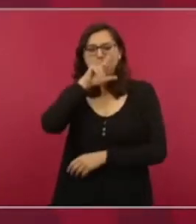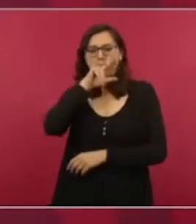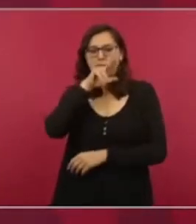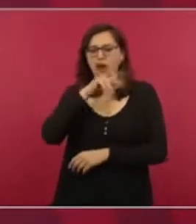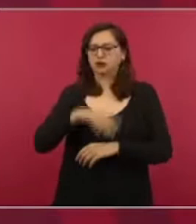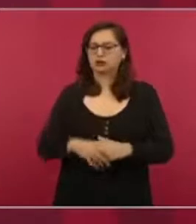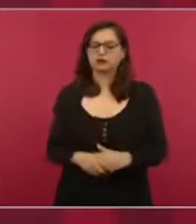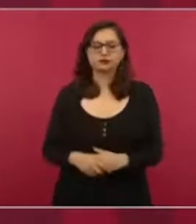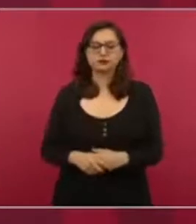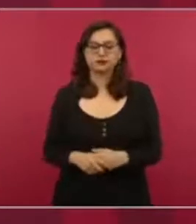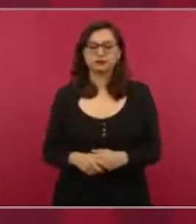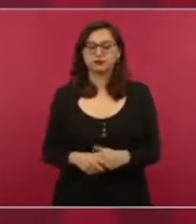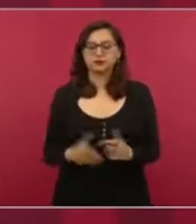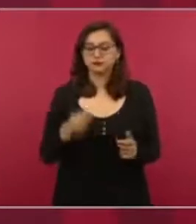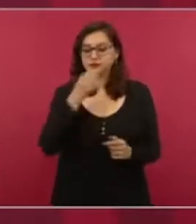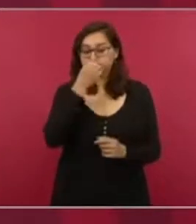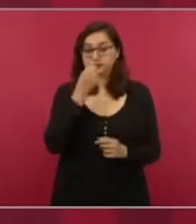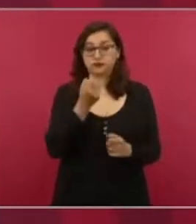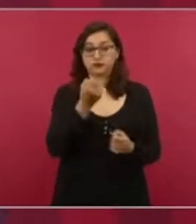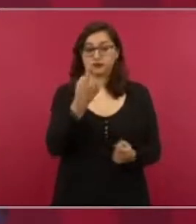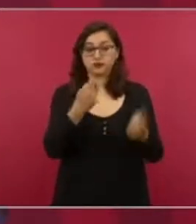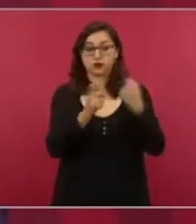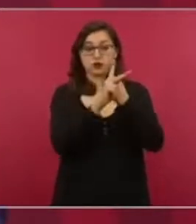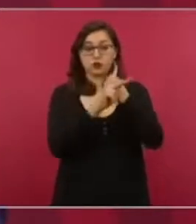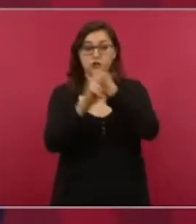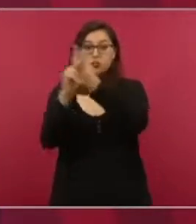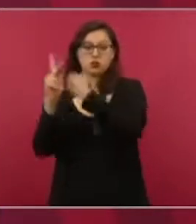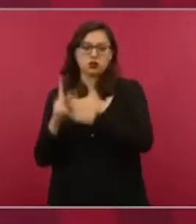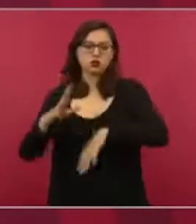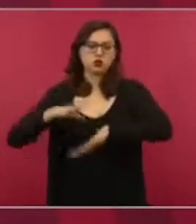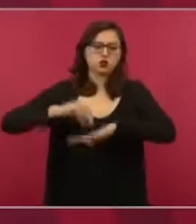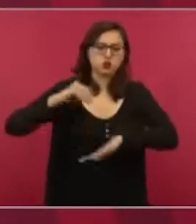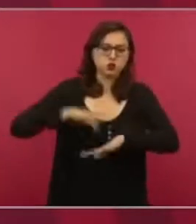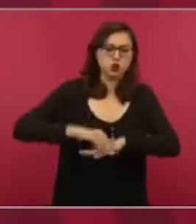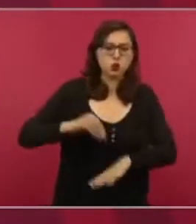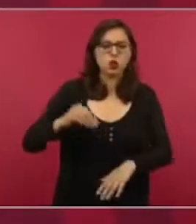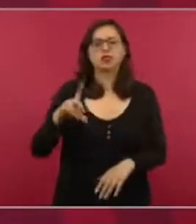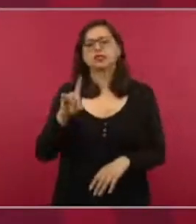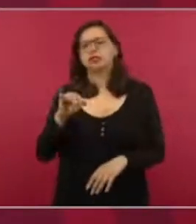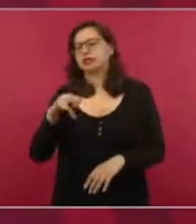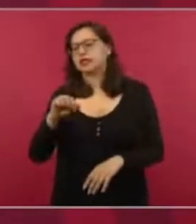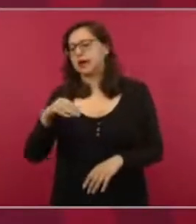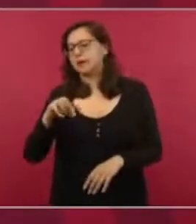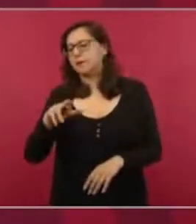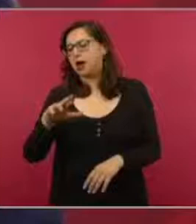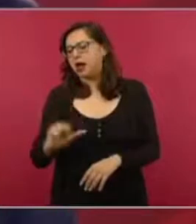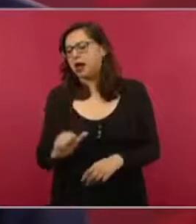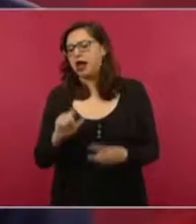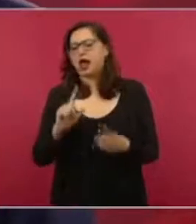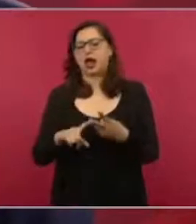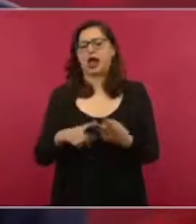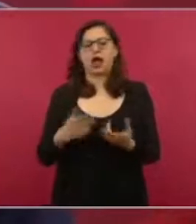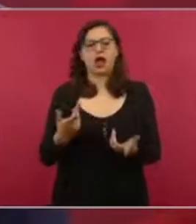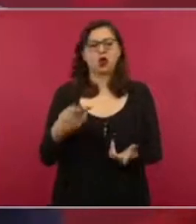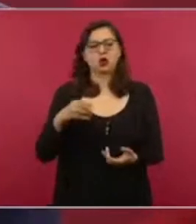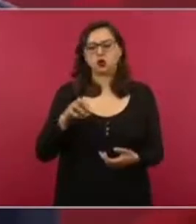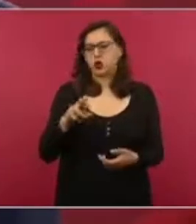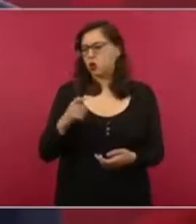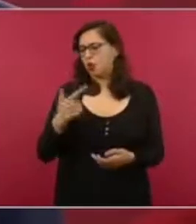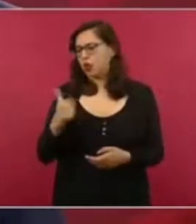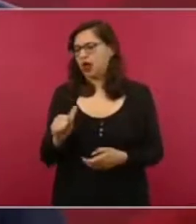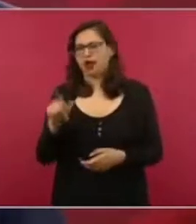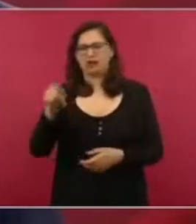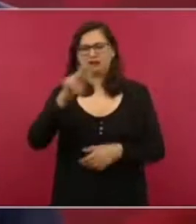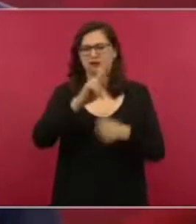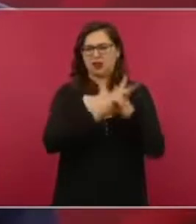porque hay países como Suecia, Dinamarca, Noruega, los países nórdicos y otros